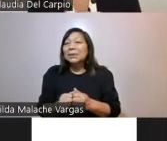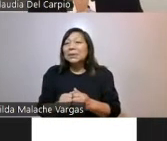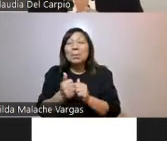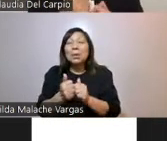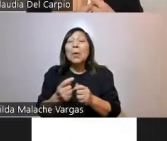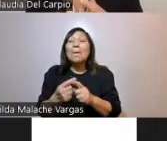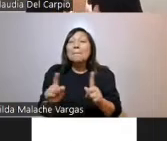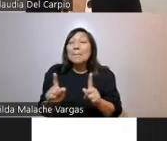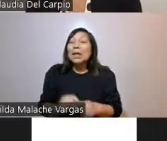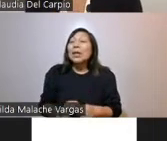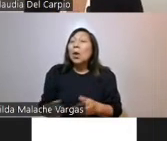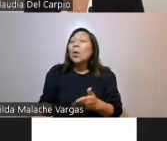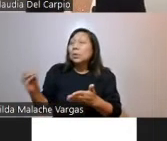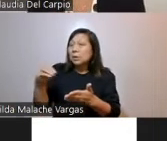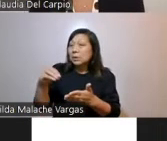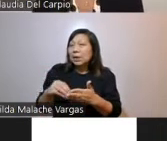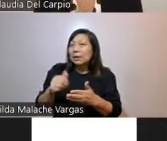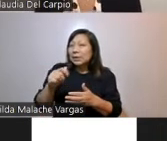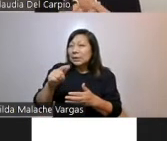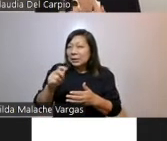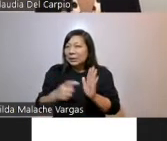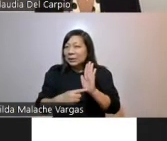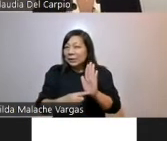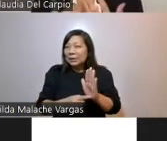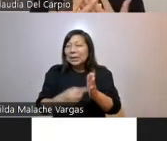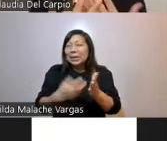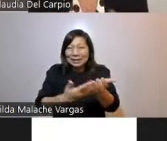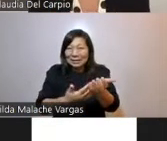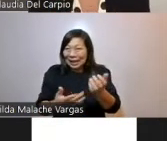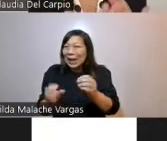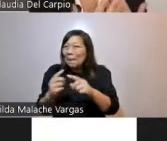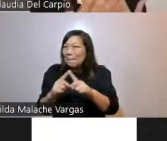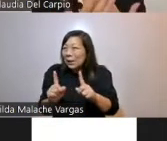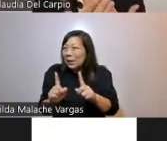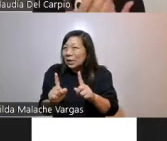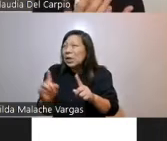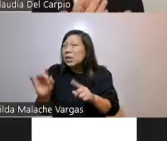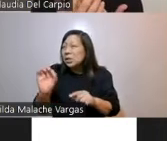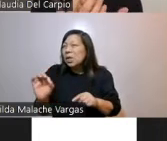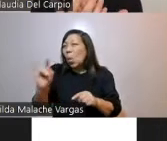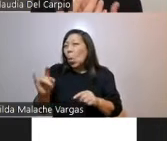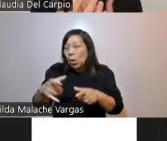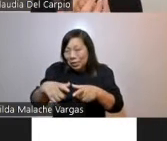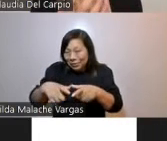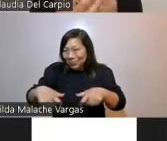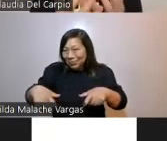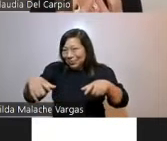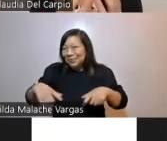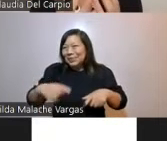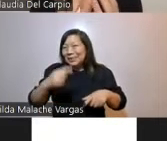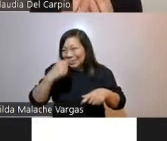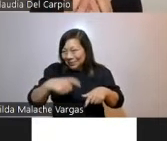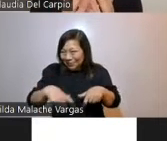hormonales, se agrega alcalinidad por la presencia de la sangre y además, si usamos toallas higiénicas,